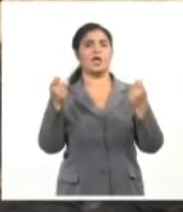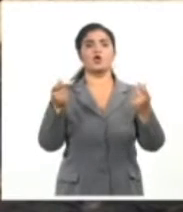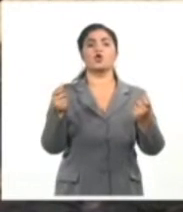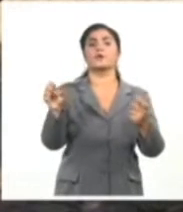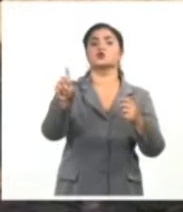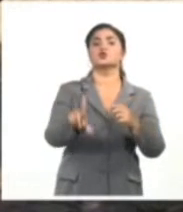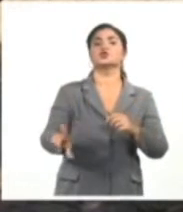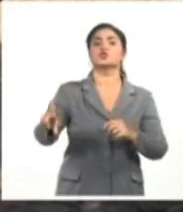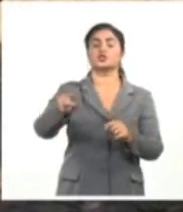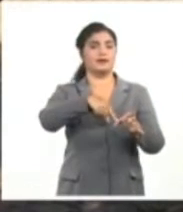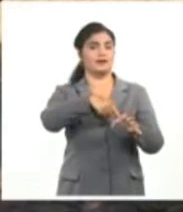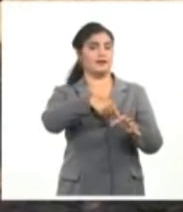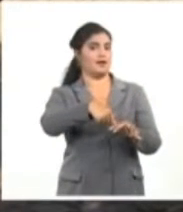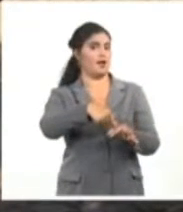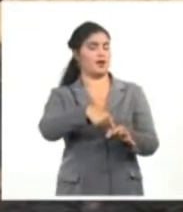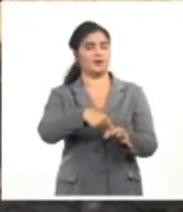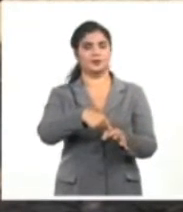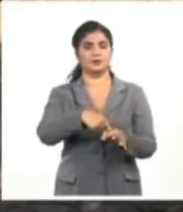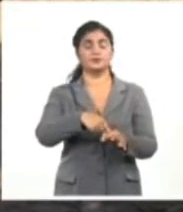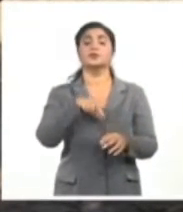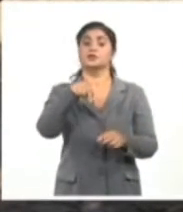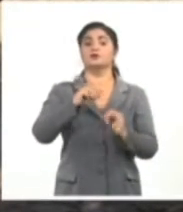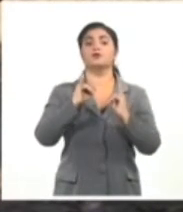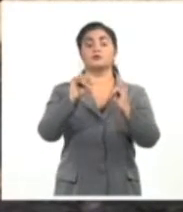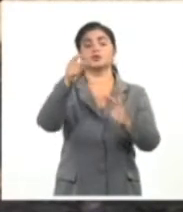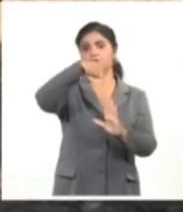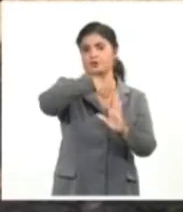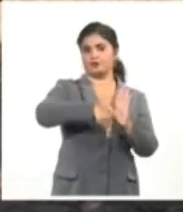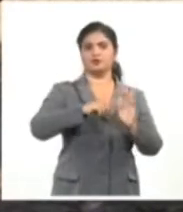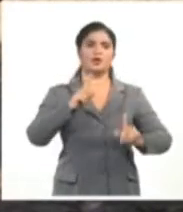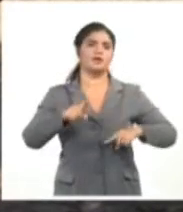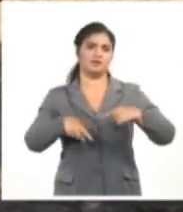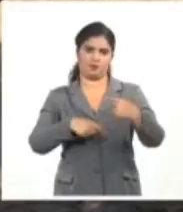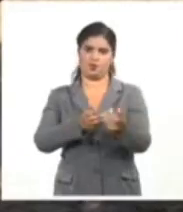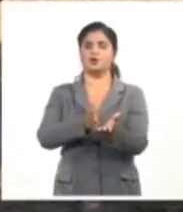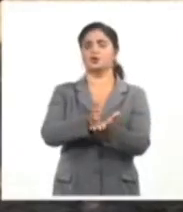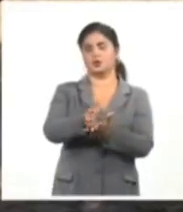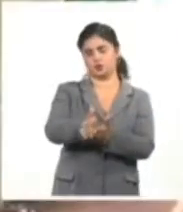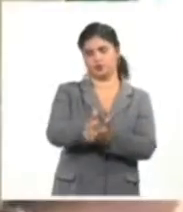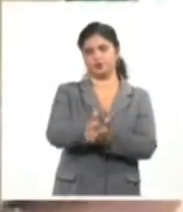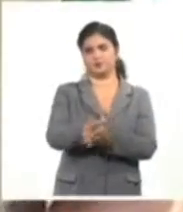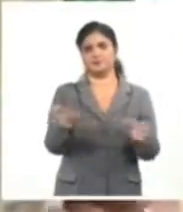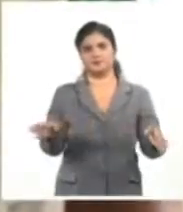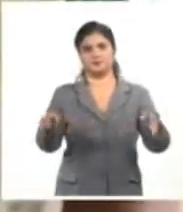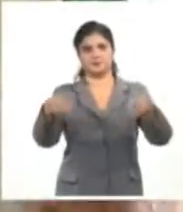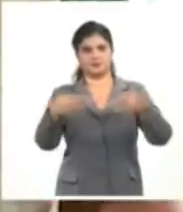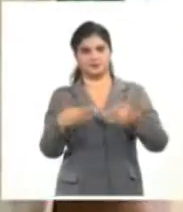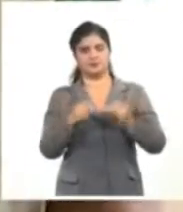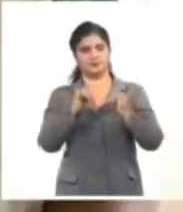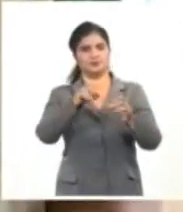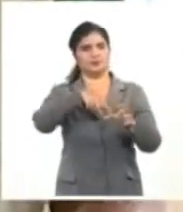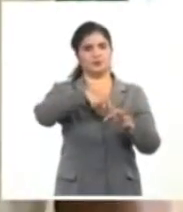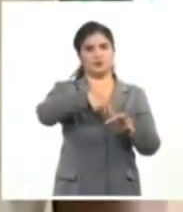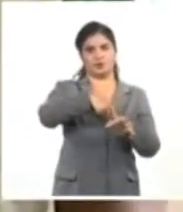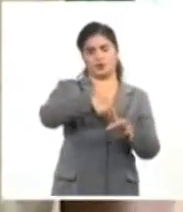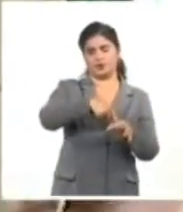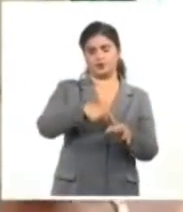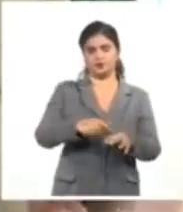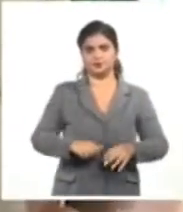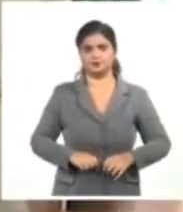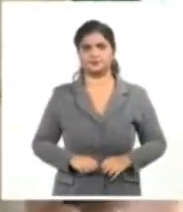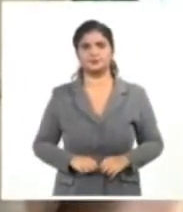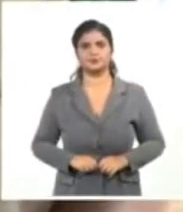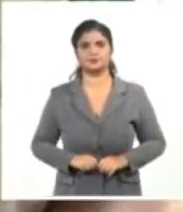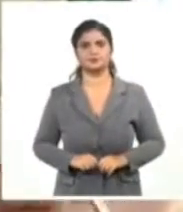Isla de la Juventud. Por supuesto, ustedes en próximos espacios informativos tendremos más información. Una información mucho más